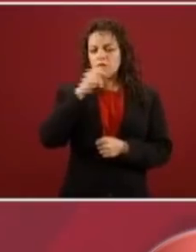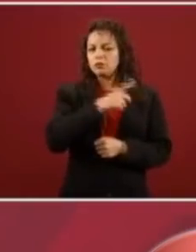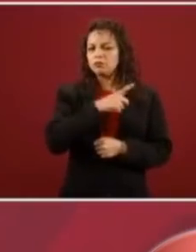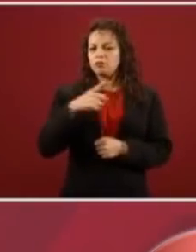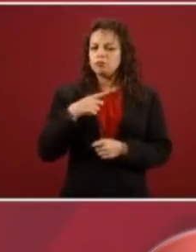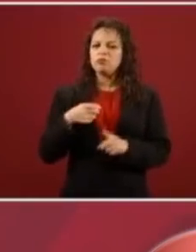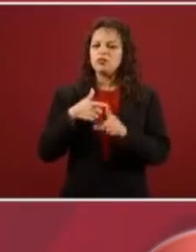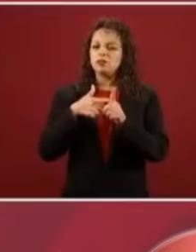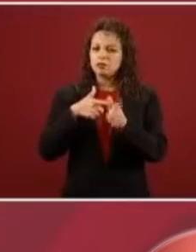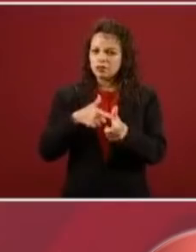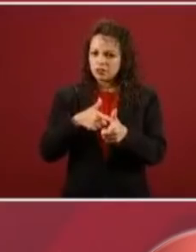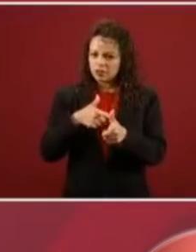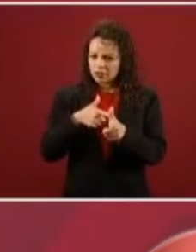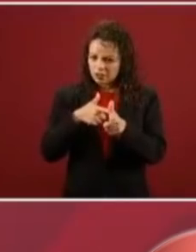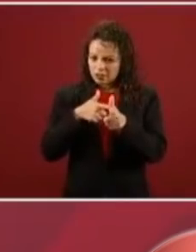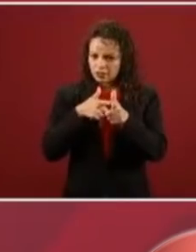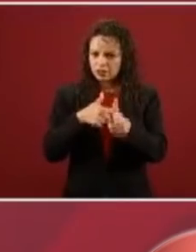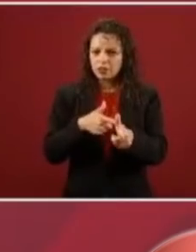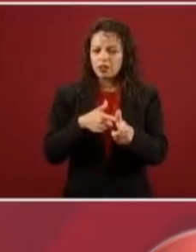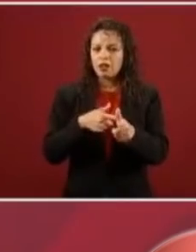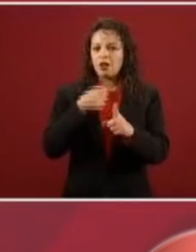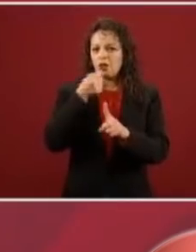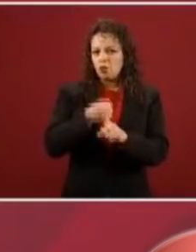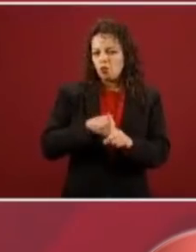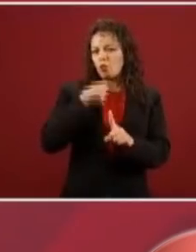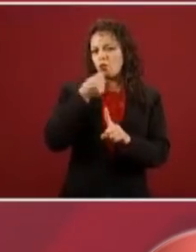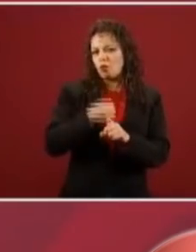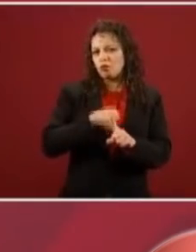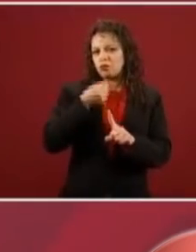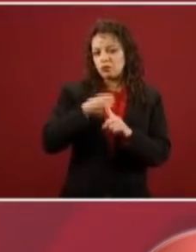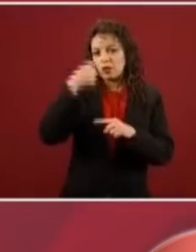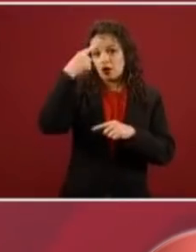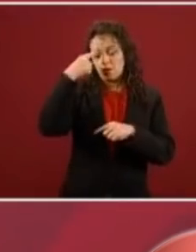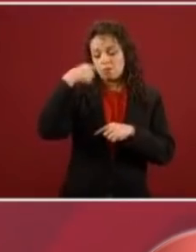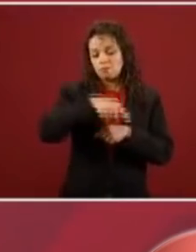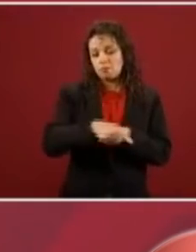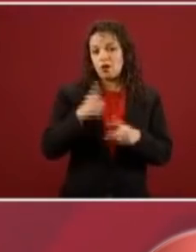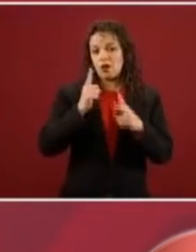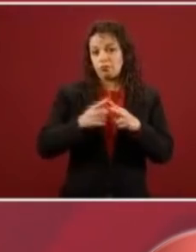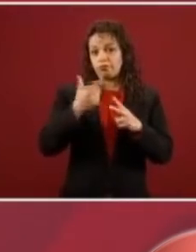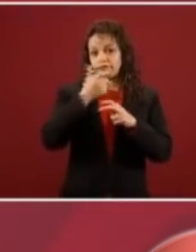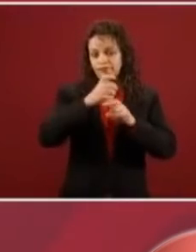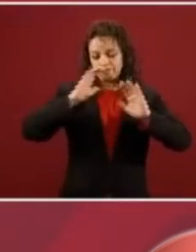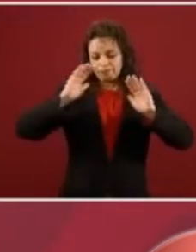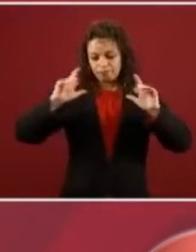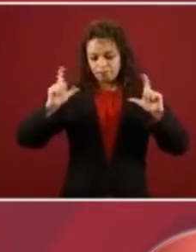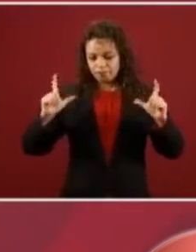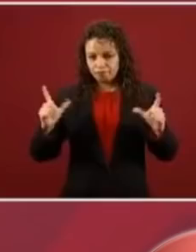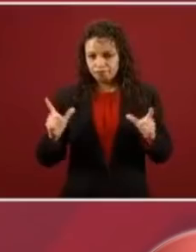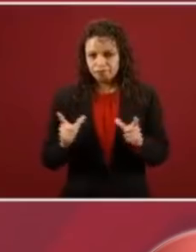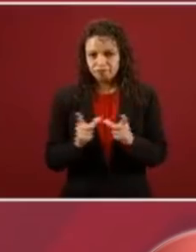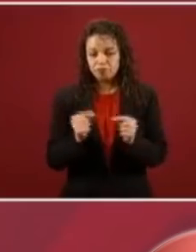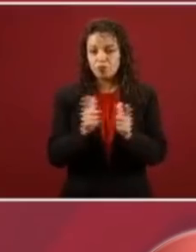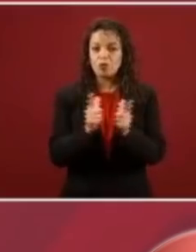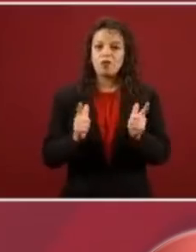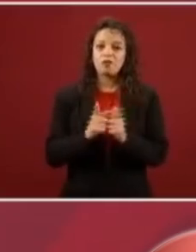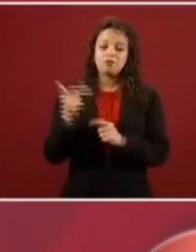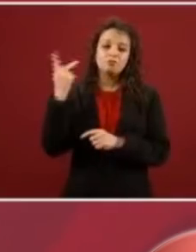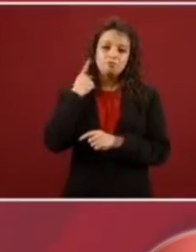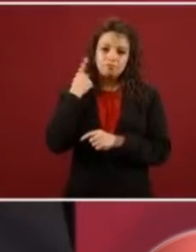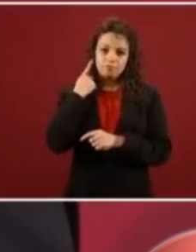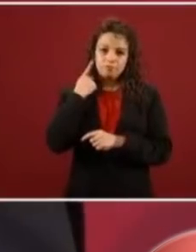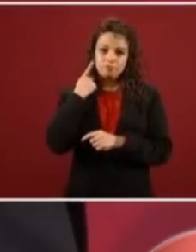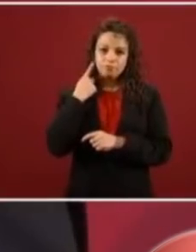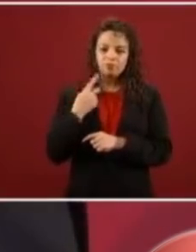se reduzca el presupuesto a los partidos, a la mitad, como